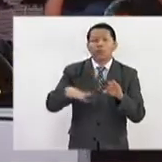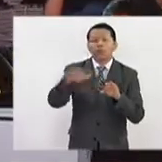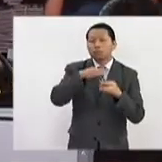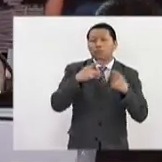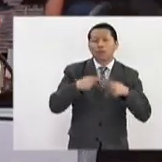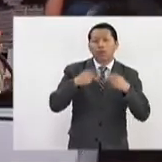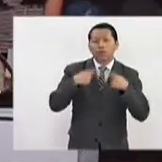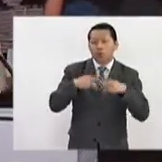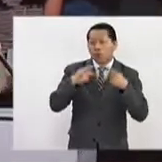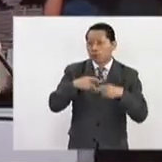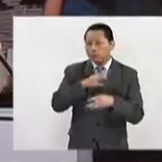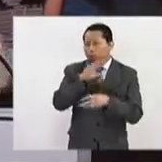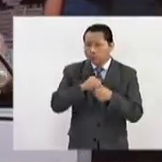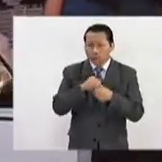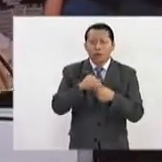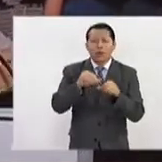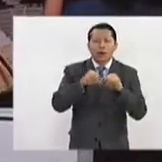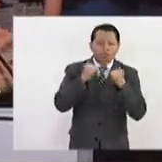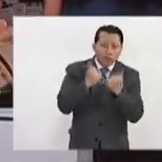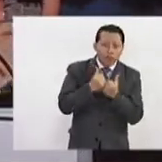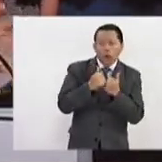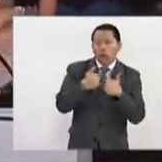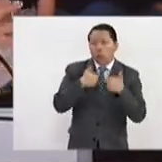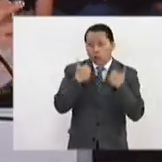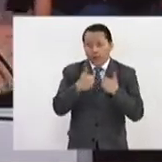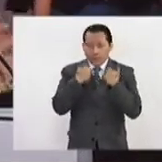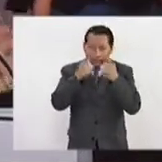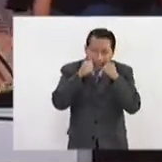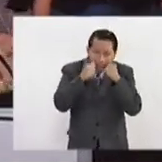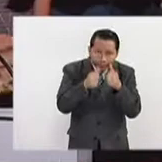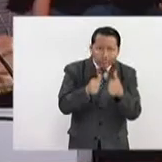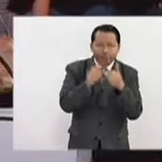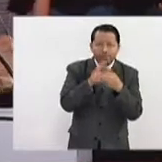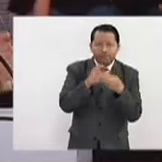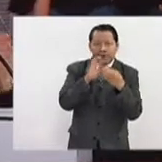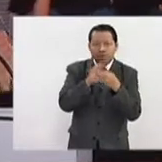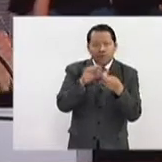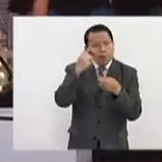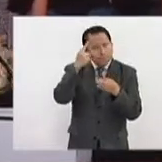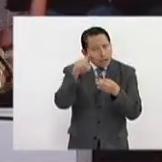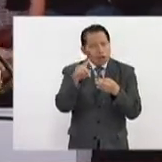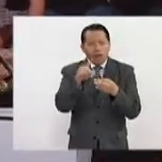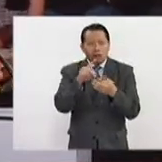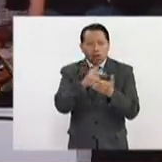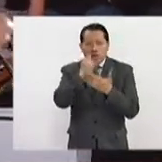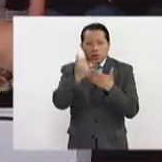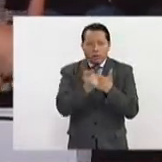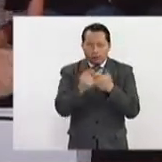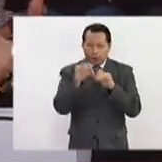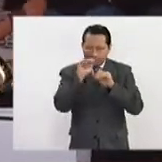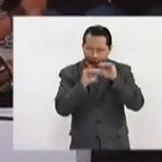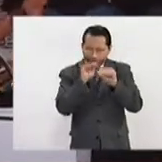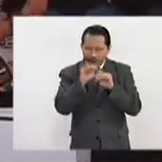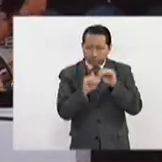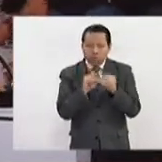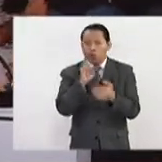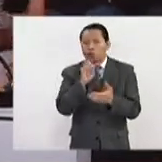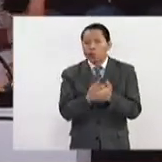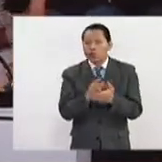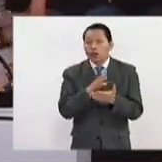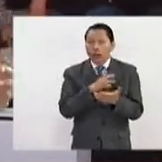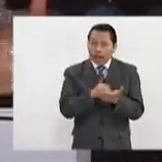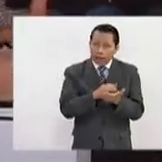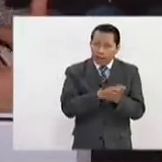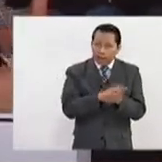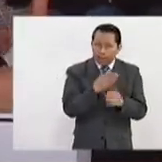los ciudadanos, a las organizaciones, a los jóvenes, para construir el proyecto que no solamente establezca en blanco y negro por